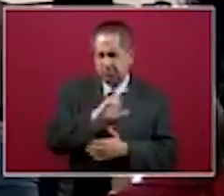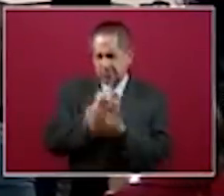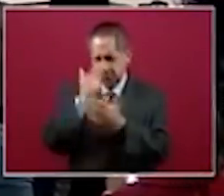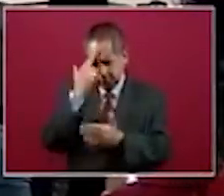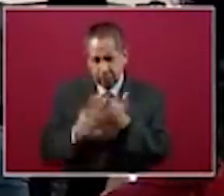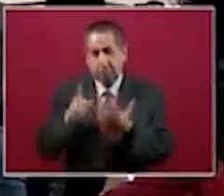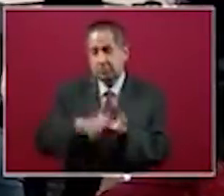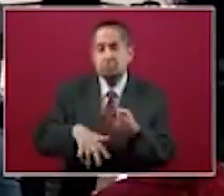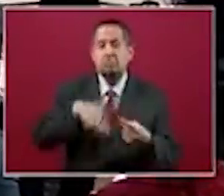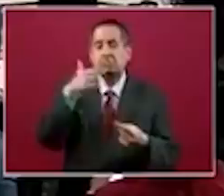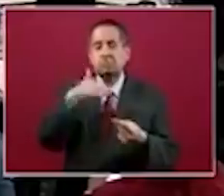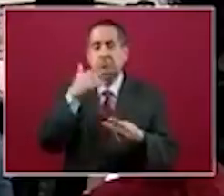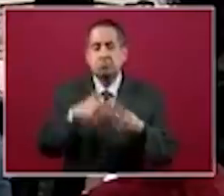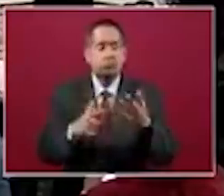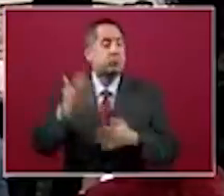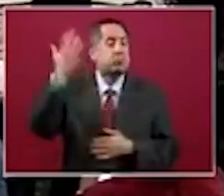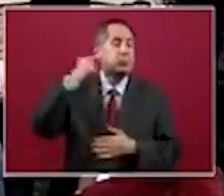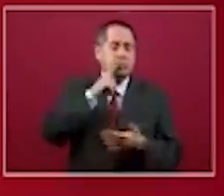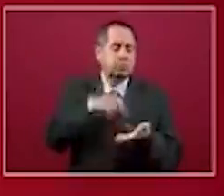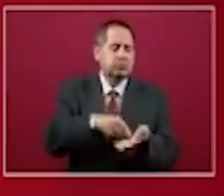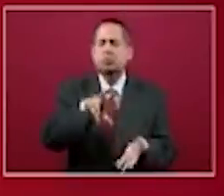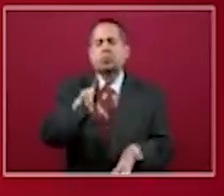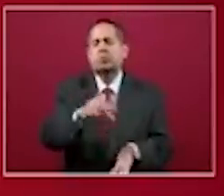relacionados con la corrupción que dejaron de ser graves.